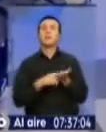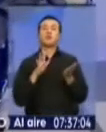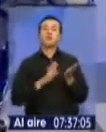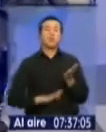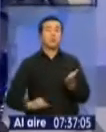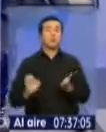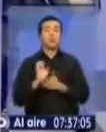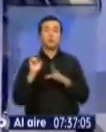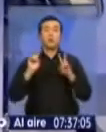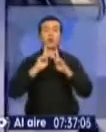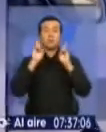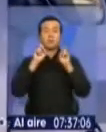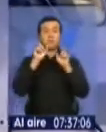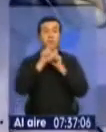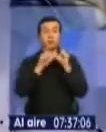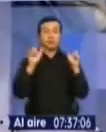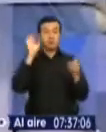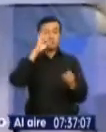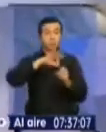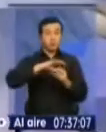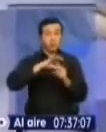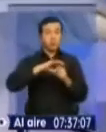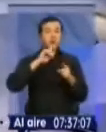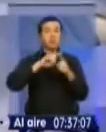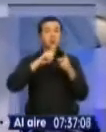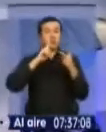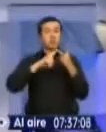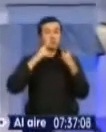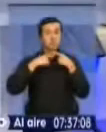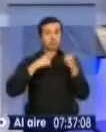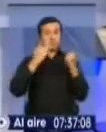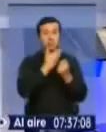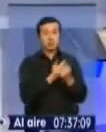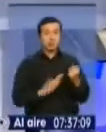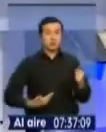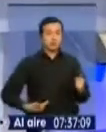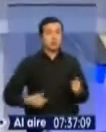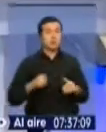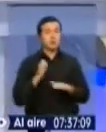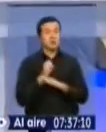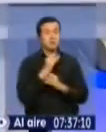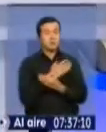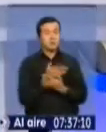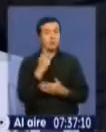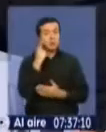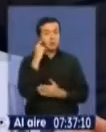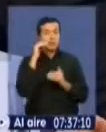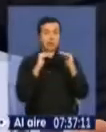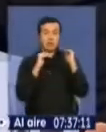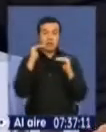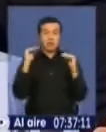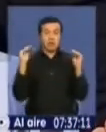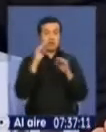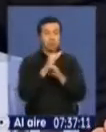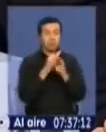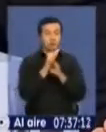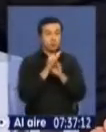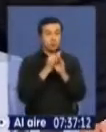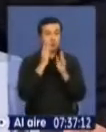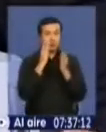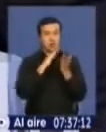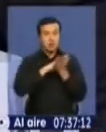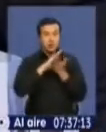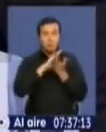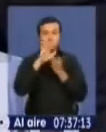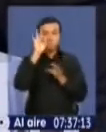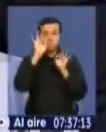sobre todo a propósito de la consulta popular y a propósito de las declaraciones del presidente de la República, que dice que debe haber un equilibrio entre las funciones y transparencia en la